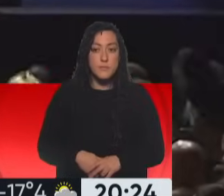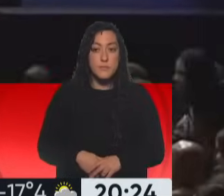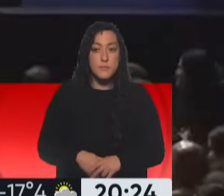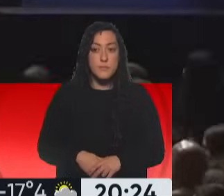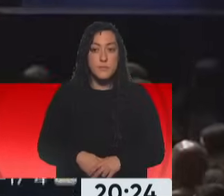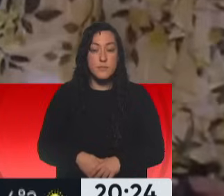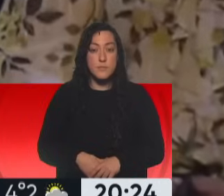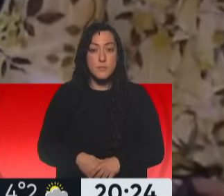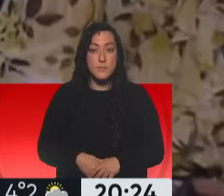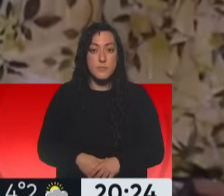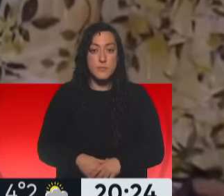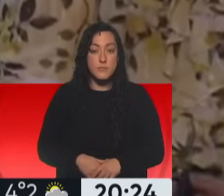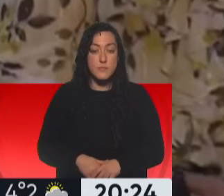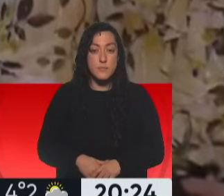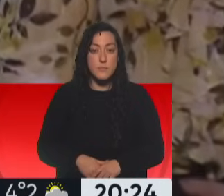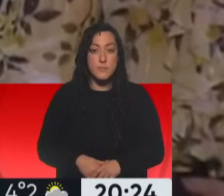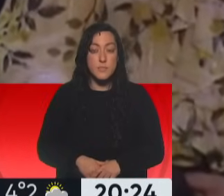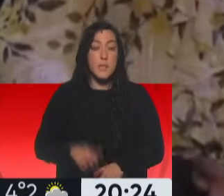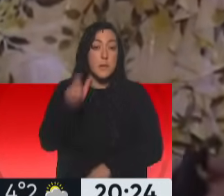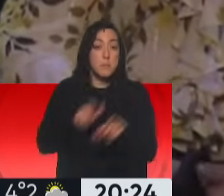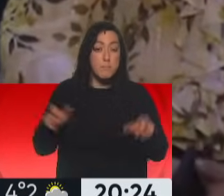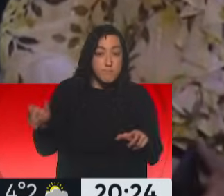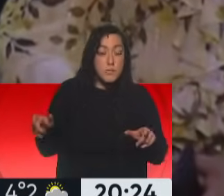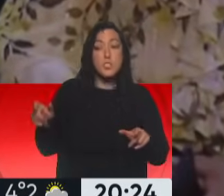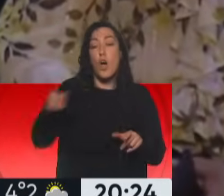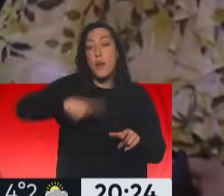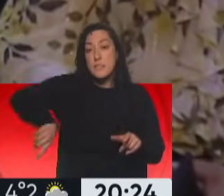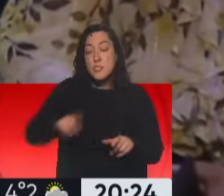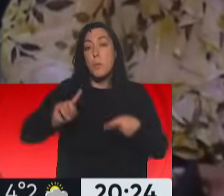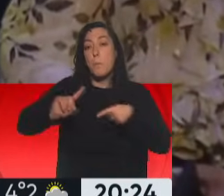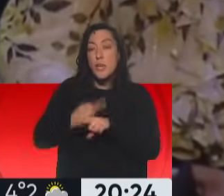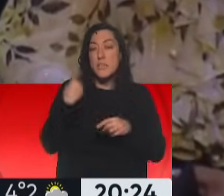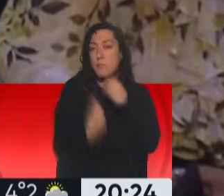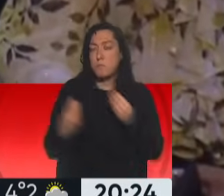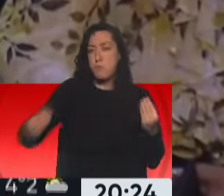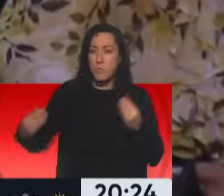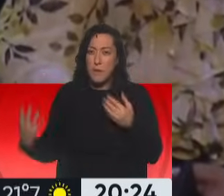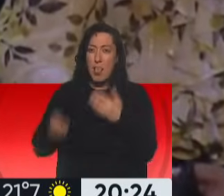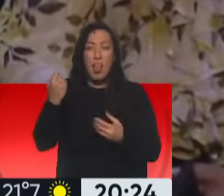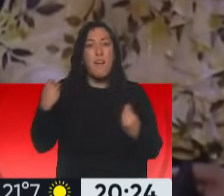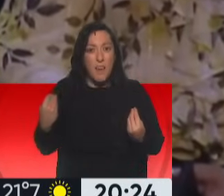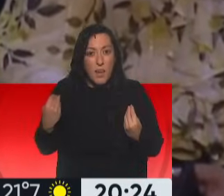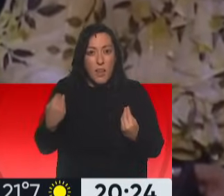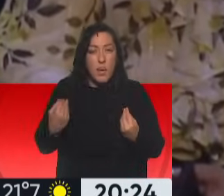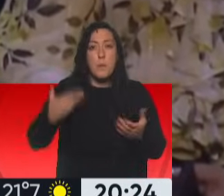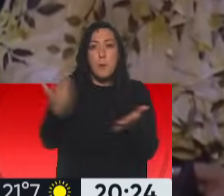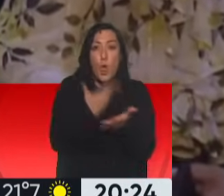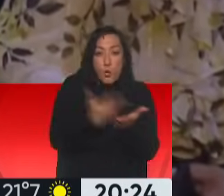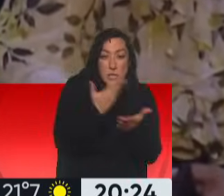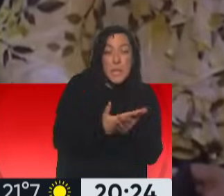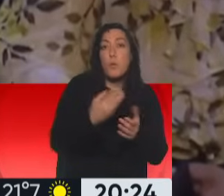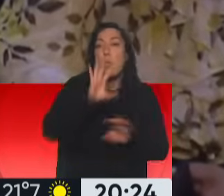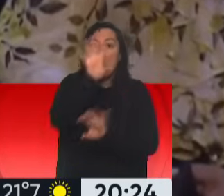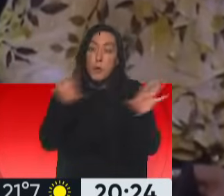Lo único que lograron todos los adefesios fiscales que montaron los políticos fue despojar al interior productivo de la